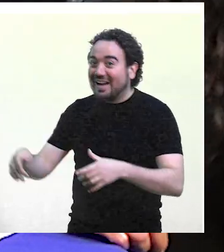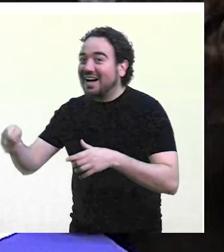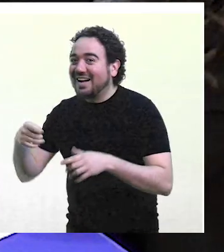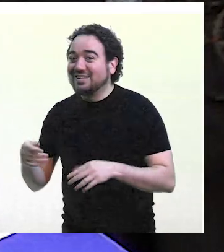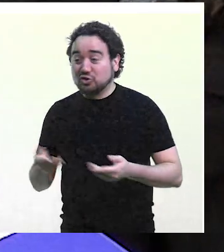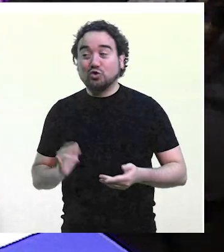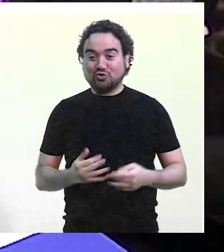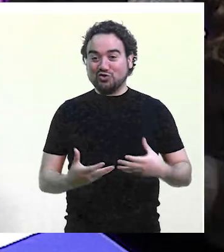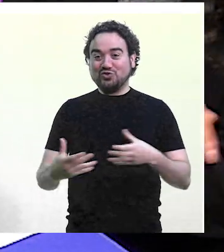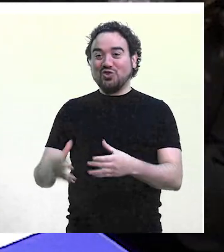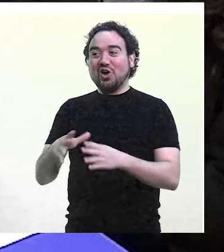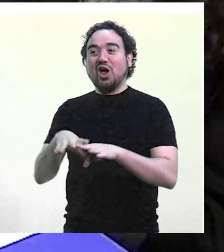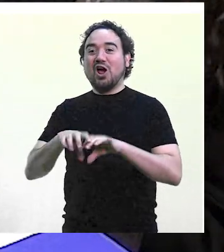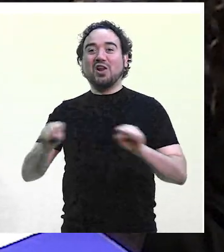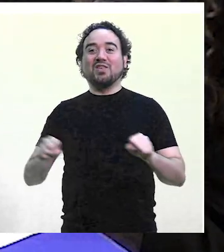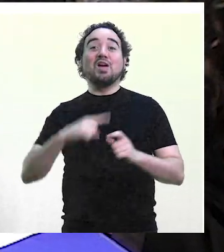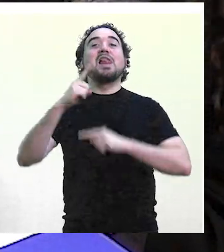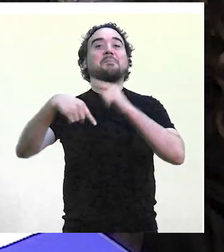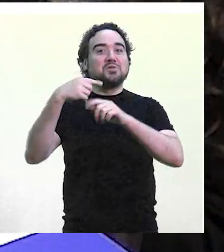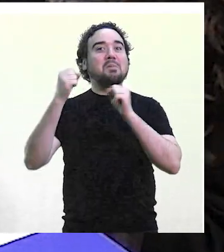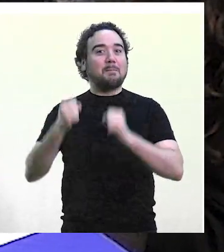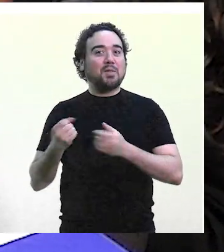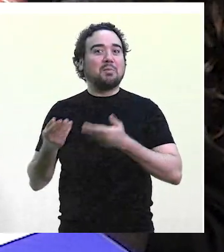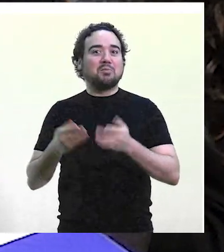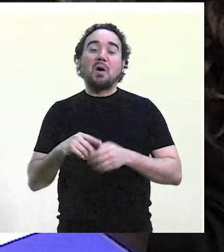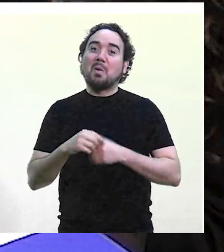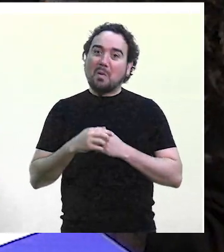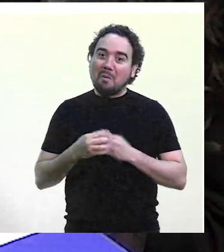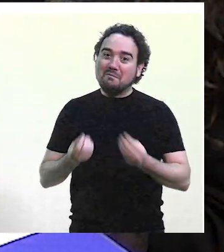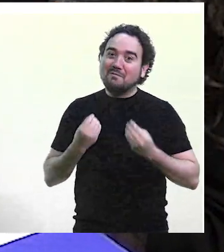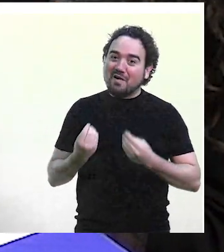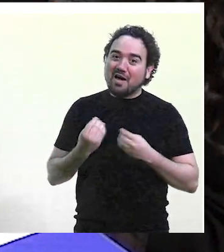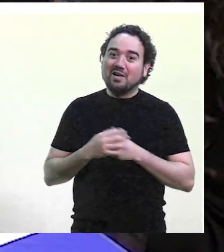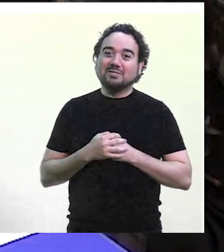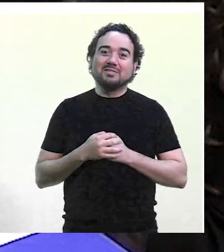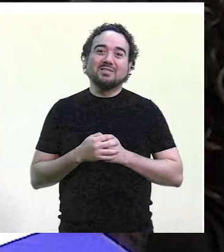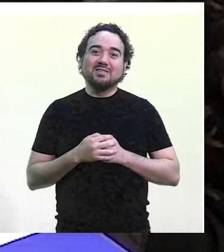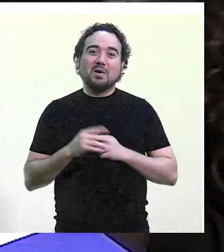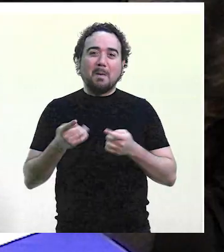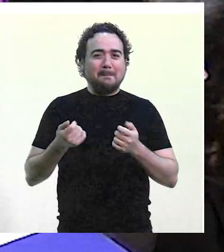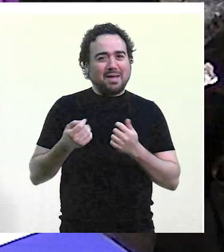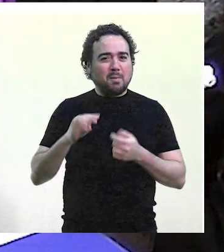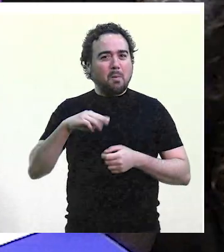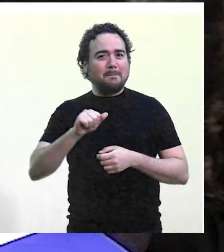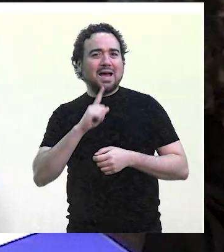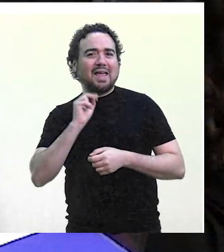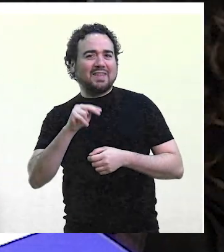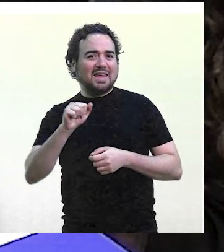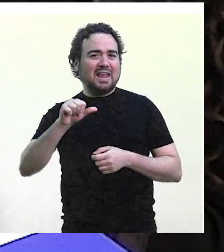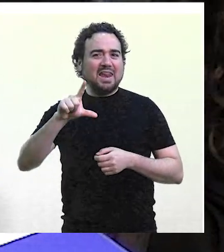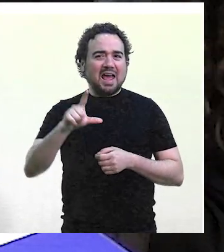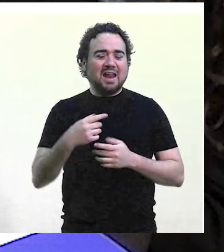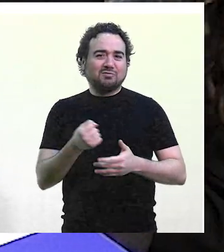trajiste? delicioso. Sí, aquí. Aunque no había preparado. Para la próxima temporada podríamos hacer. Oye, sería increíble. Como